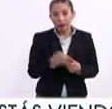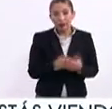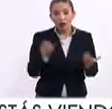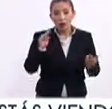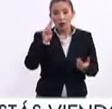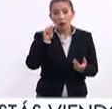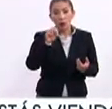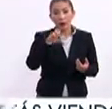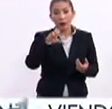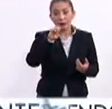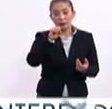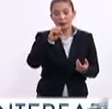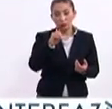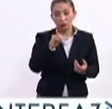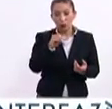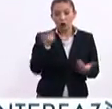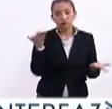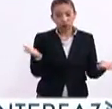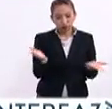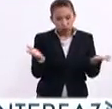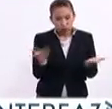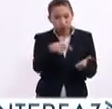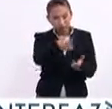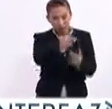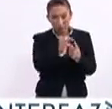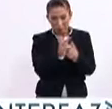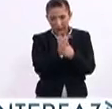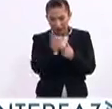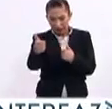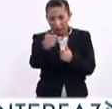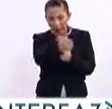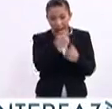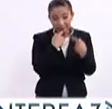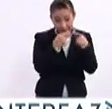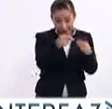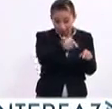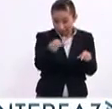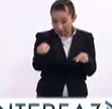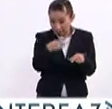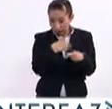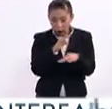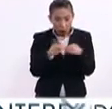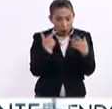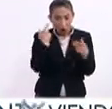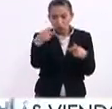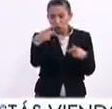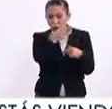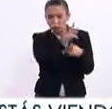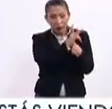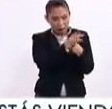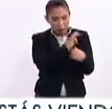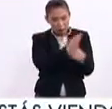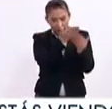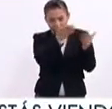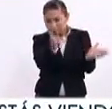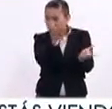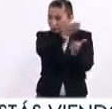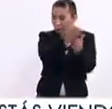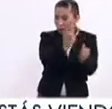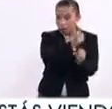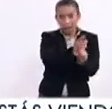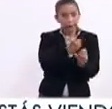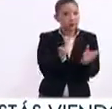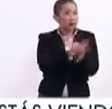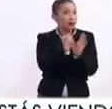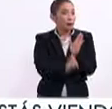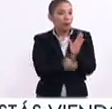la UNESCO promueve entre los gobiernos que tengamos en todos los países oportunidades para todos desde el